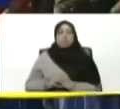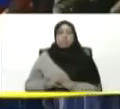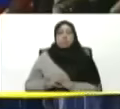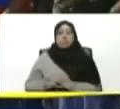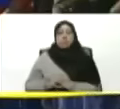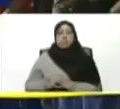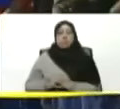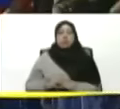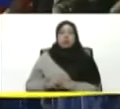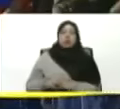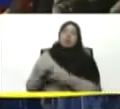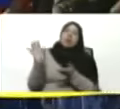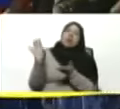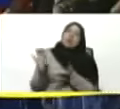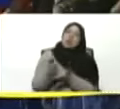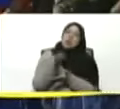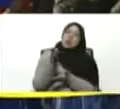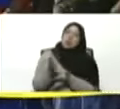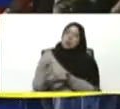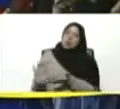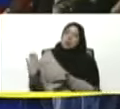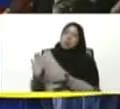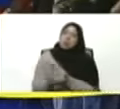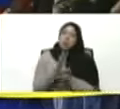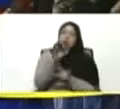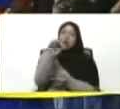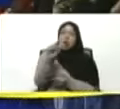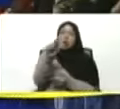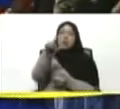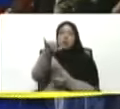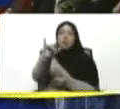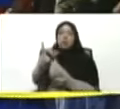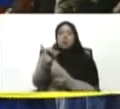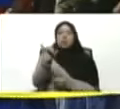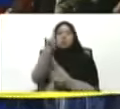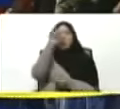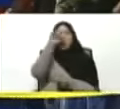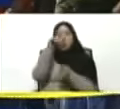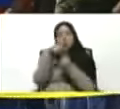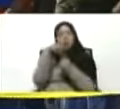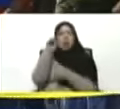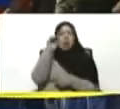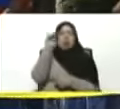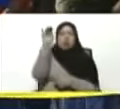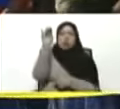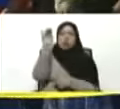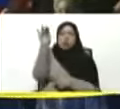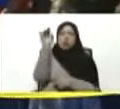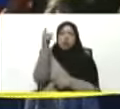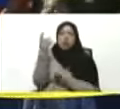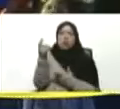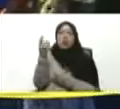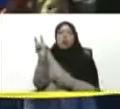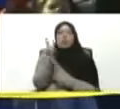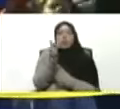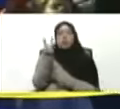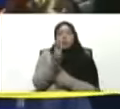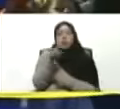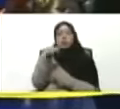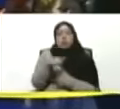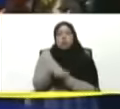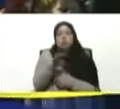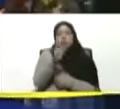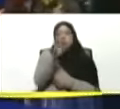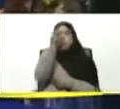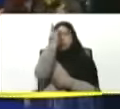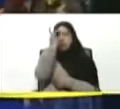esa canción de Ali es una profecía. Y es lo que pasó en Venezuela. Hoy